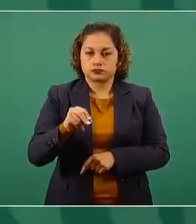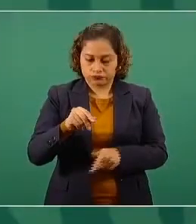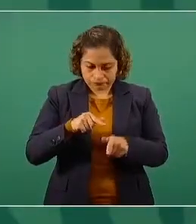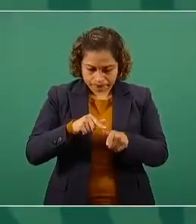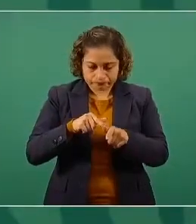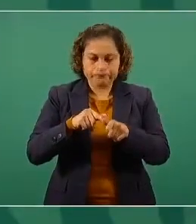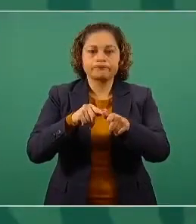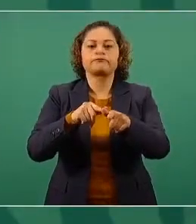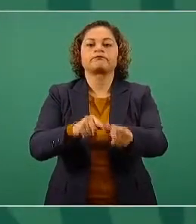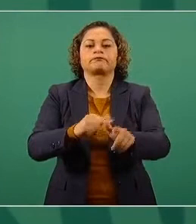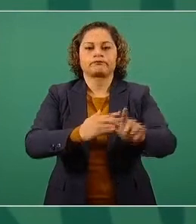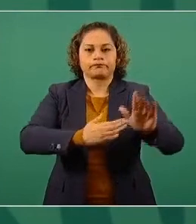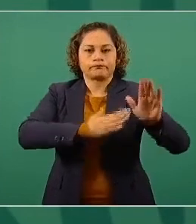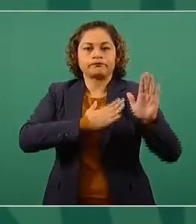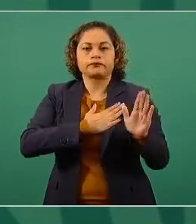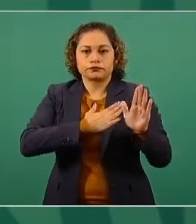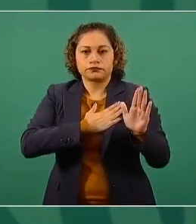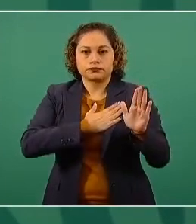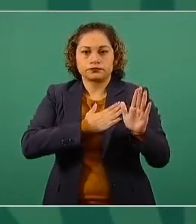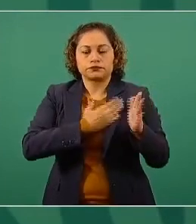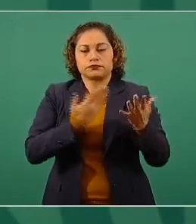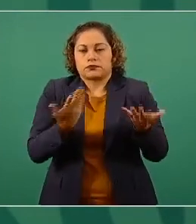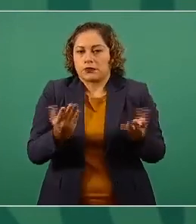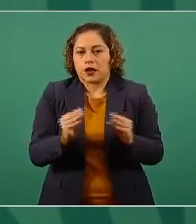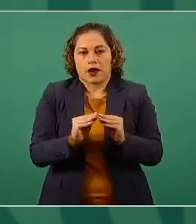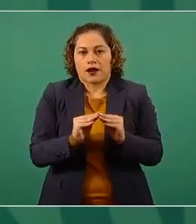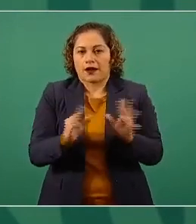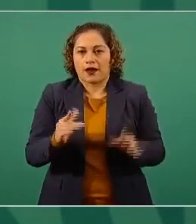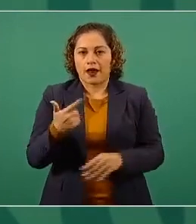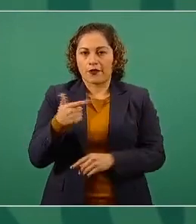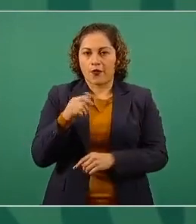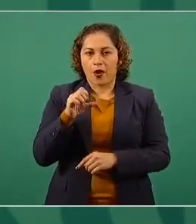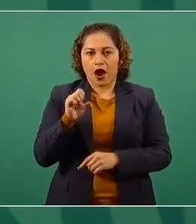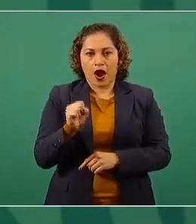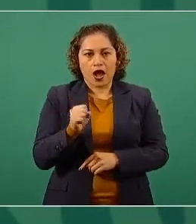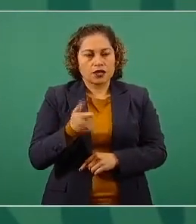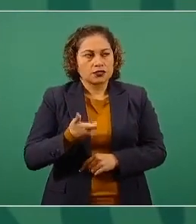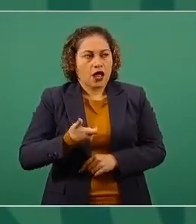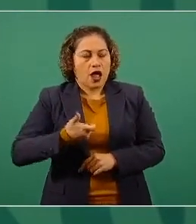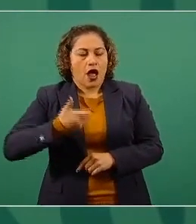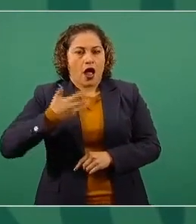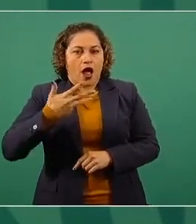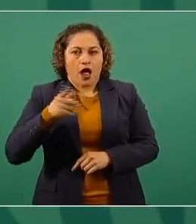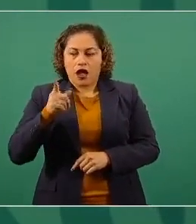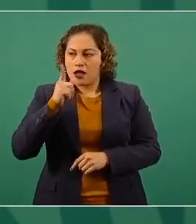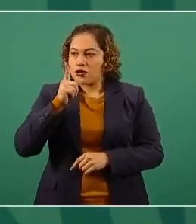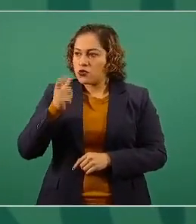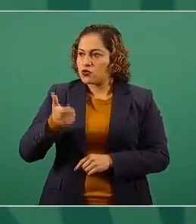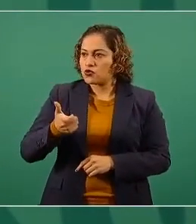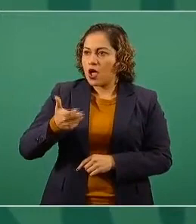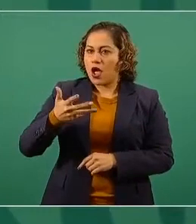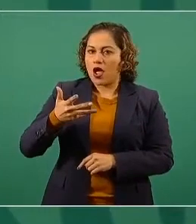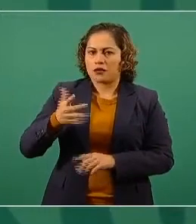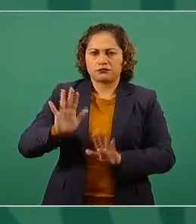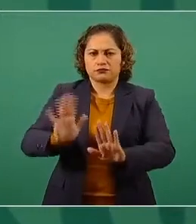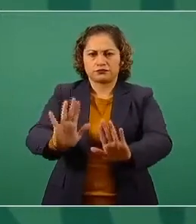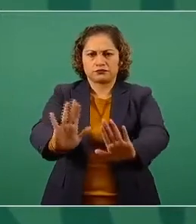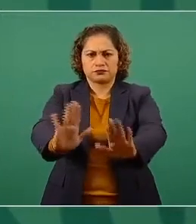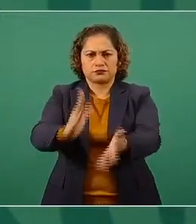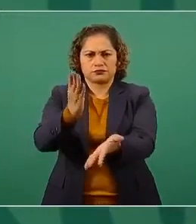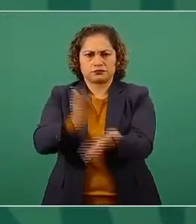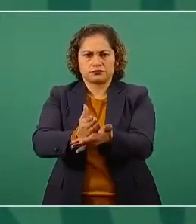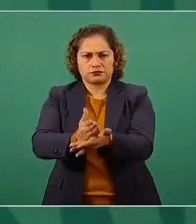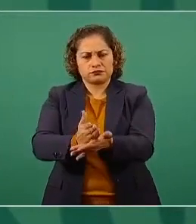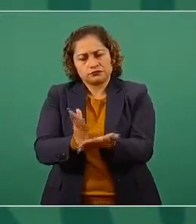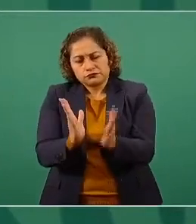la especulación y con los incrementos en los precios del gas que se está dando en Texas y en